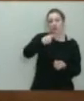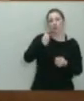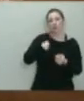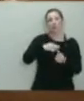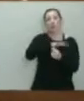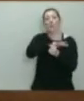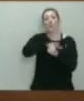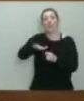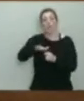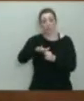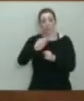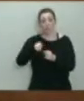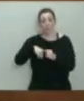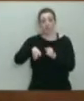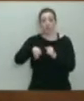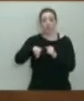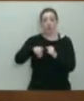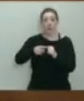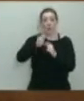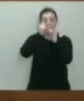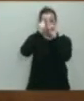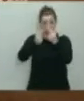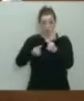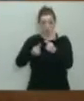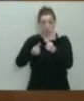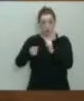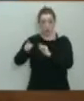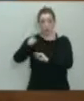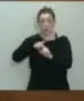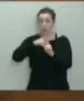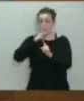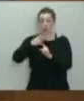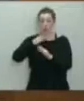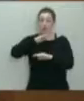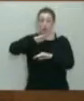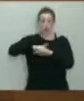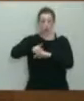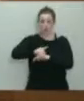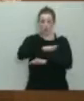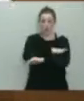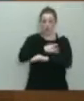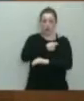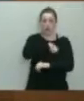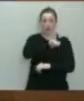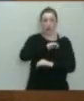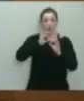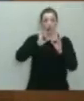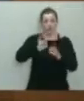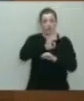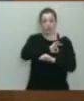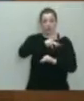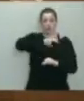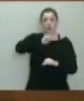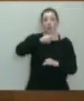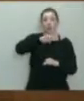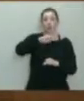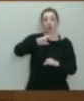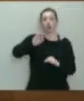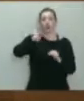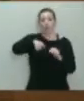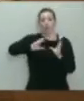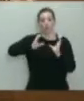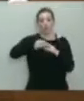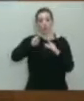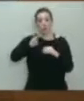agujeros presupuestarios que están generando, en muchos casos, los incumplimientos del Gobierno de España. Eso a usted, al señor Montoro y al Partido Popular puede que les